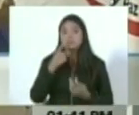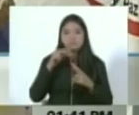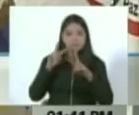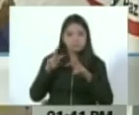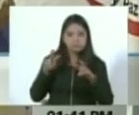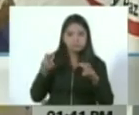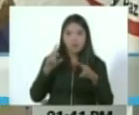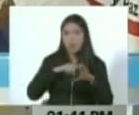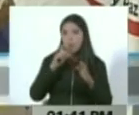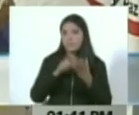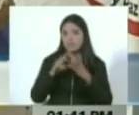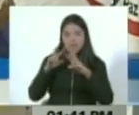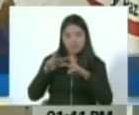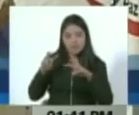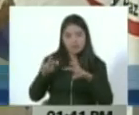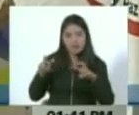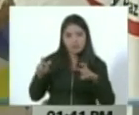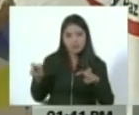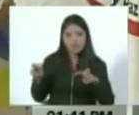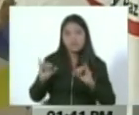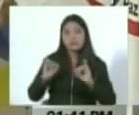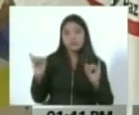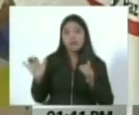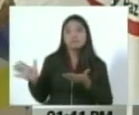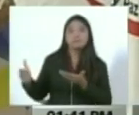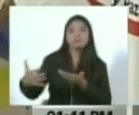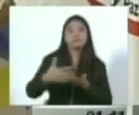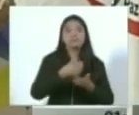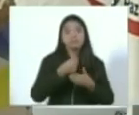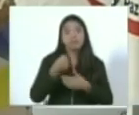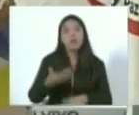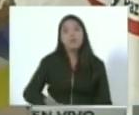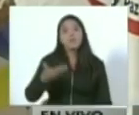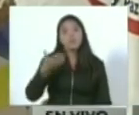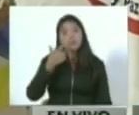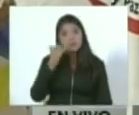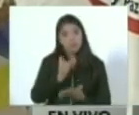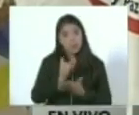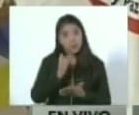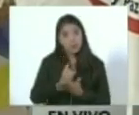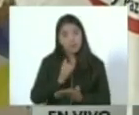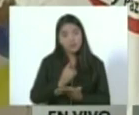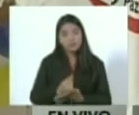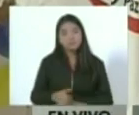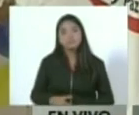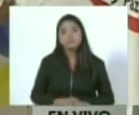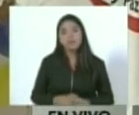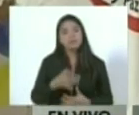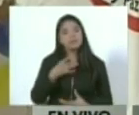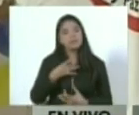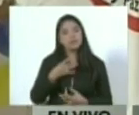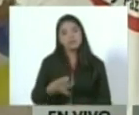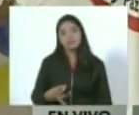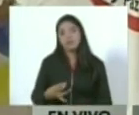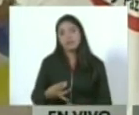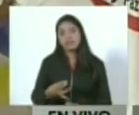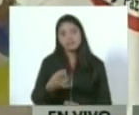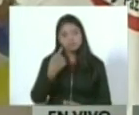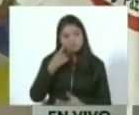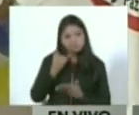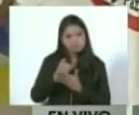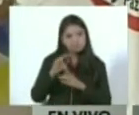las investigaciones. También se han recabado importantes pruebas de interés